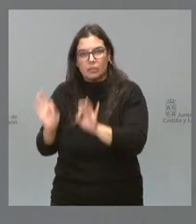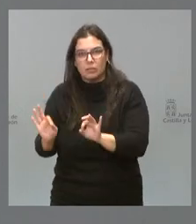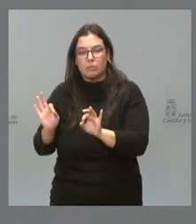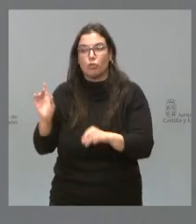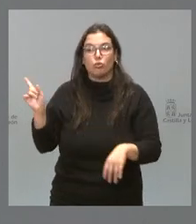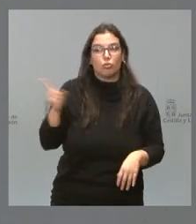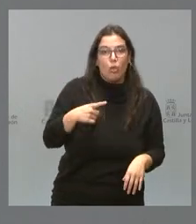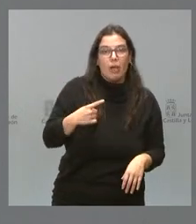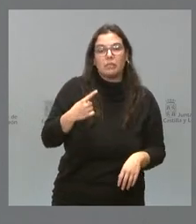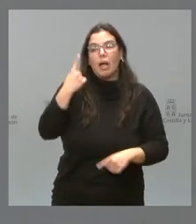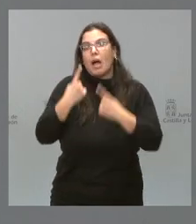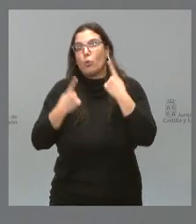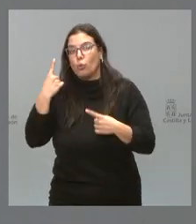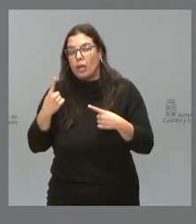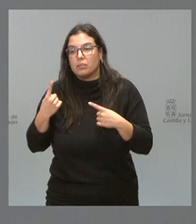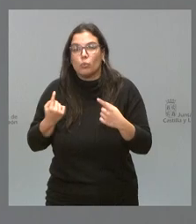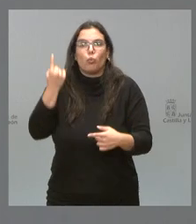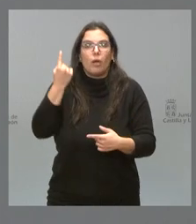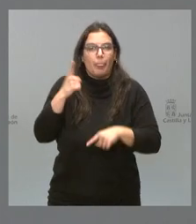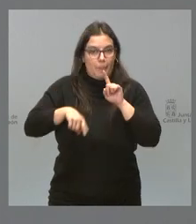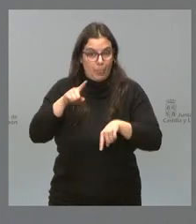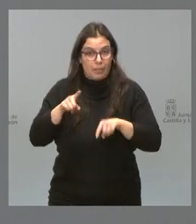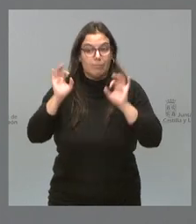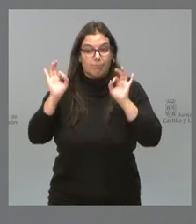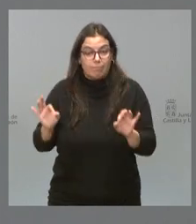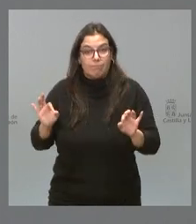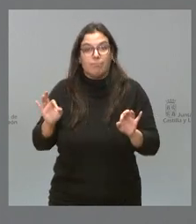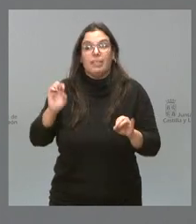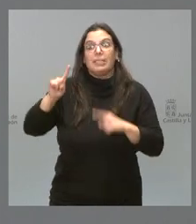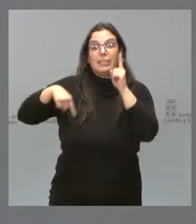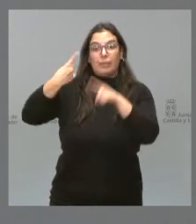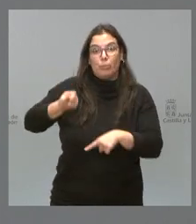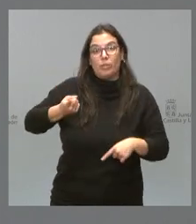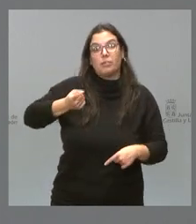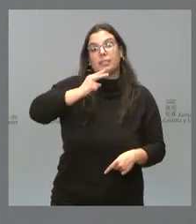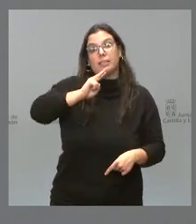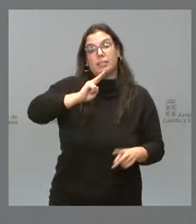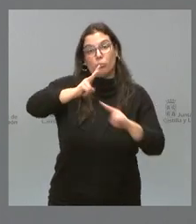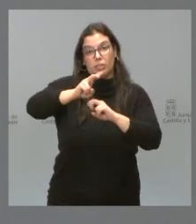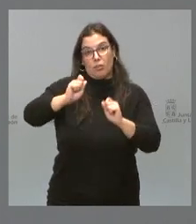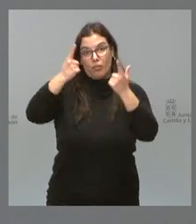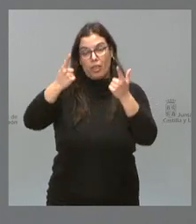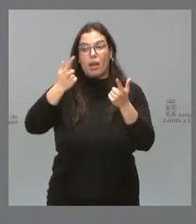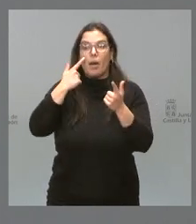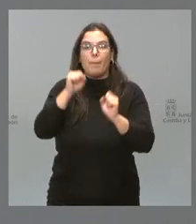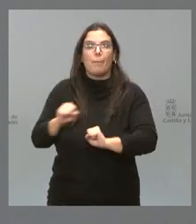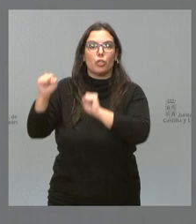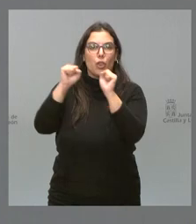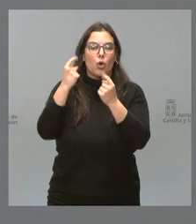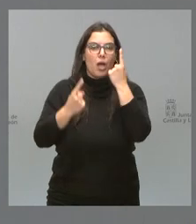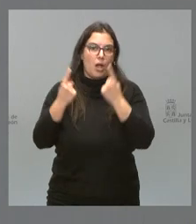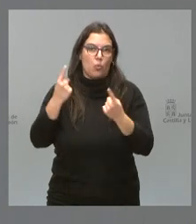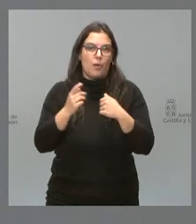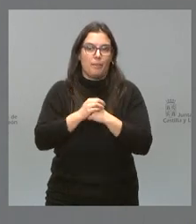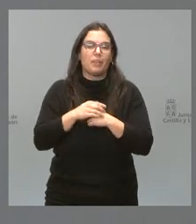si es algunas de ellas y por tanto si sobre alguna de ellas se va a establecer o no alguna medida de protección sobre el mismo